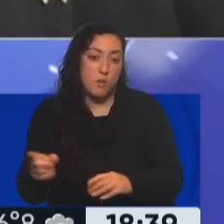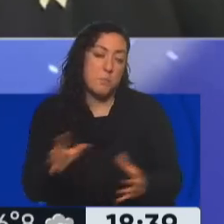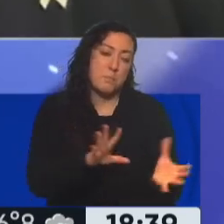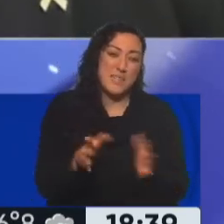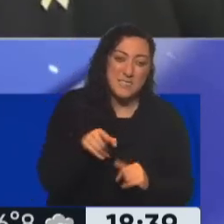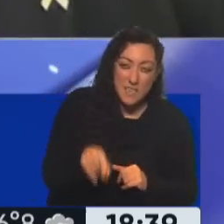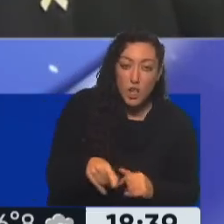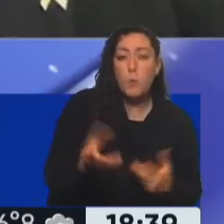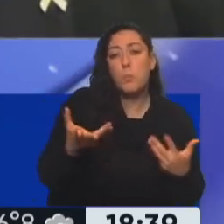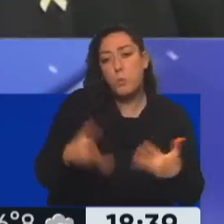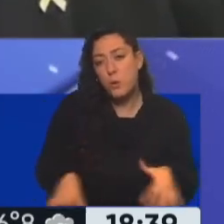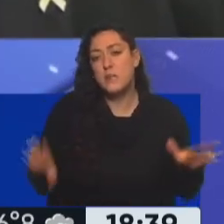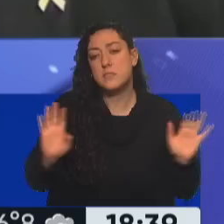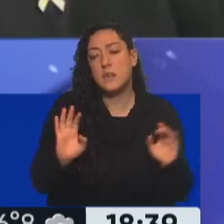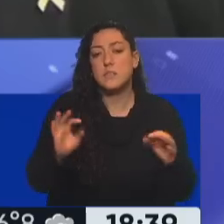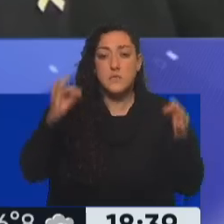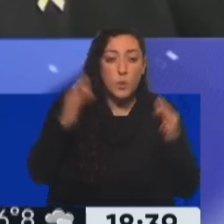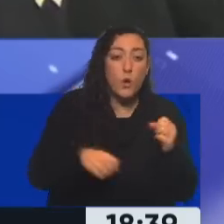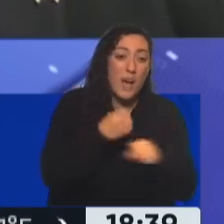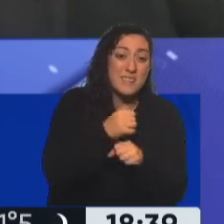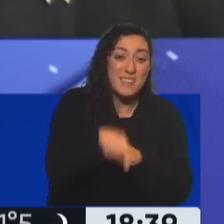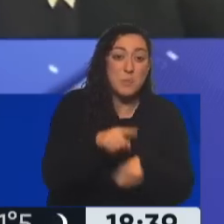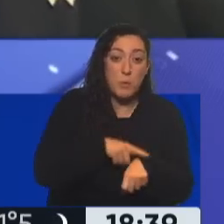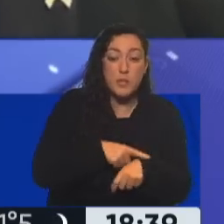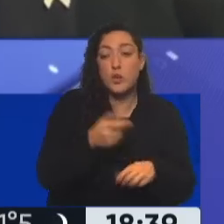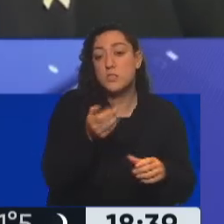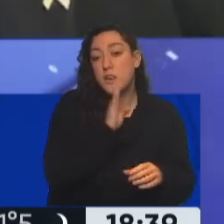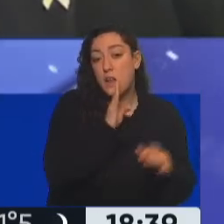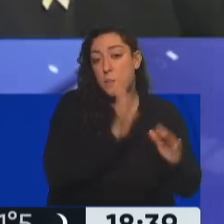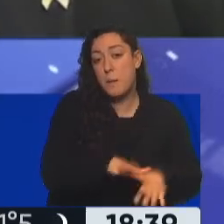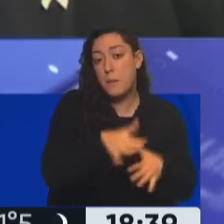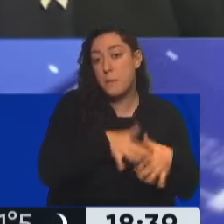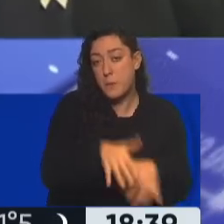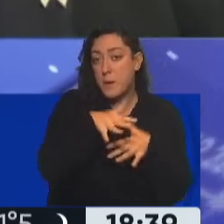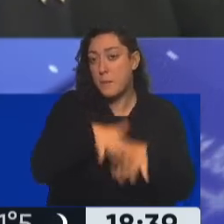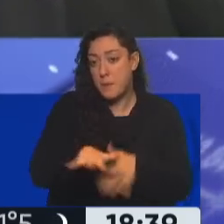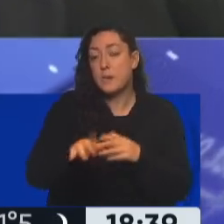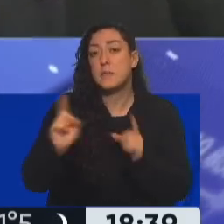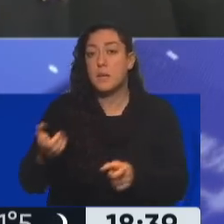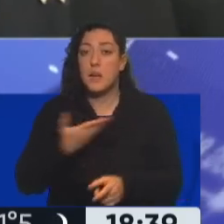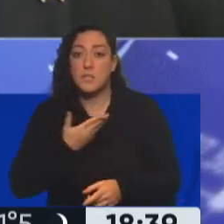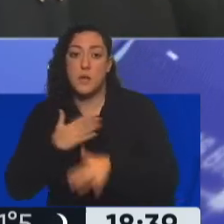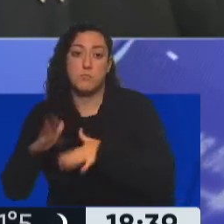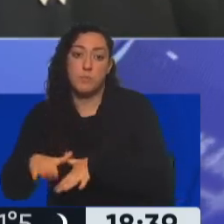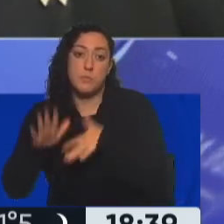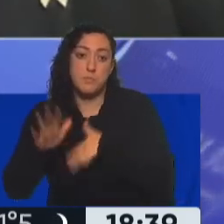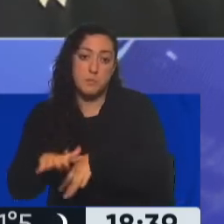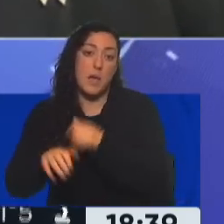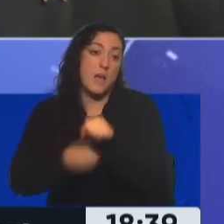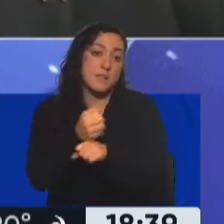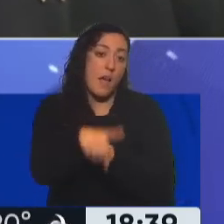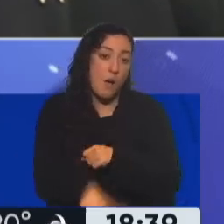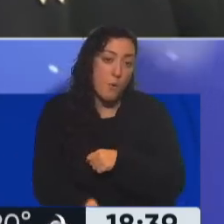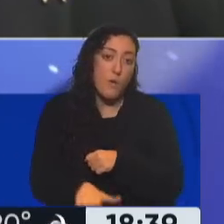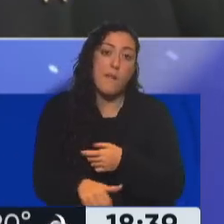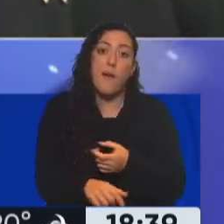tanto, seguramente vamos a ver movilizaciones masivas en las calles de Israel, seguiremos seguramente viendo movilizaciones en Gaza, pero hasta ahora esto no se traduce